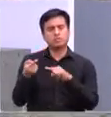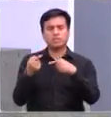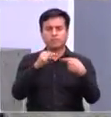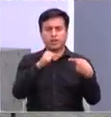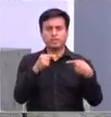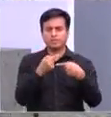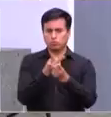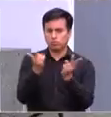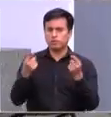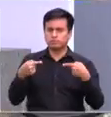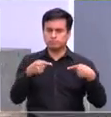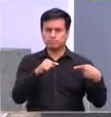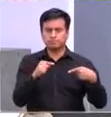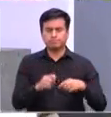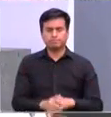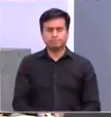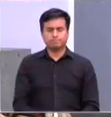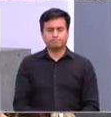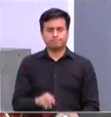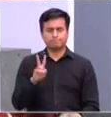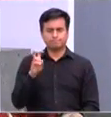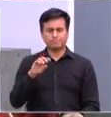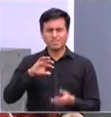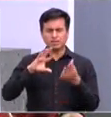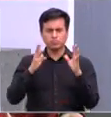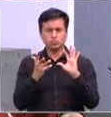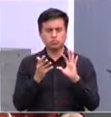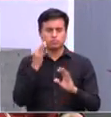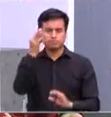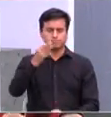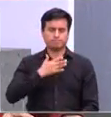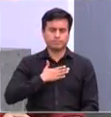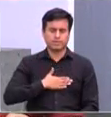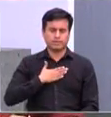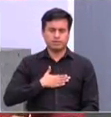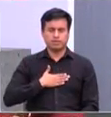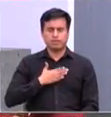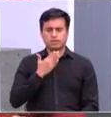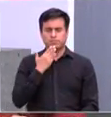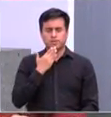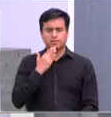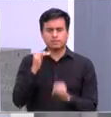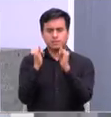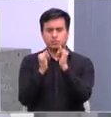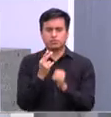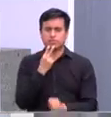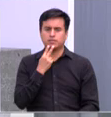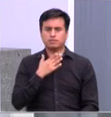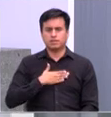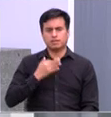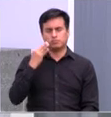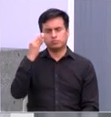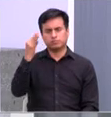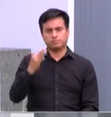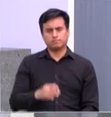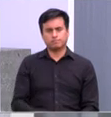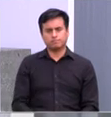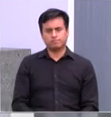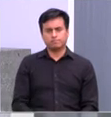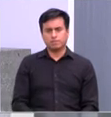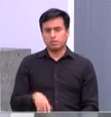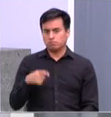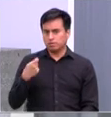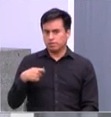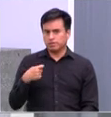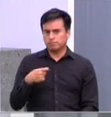debate público sobre el mundo que queremos y sobre el tipo de vida que queremos. Y vale la